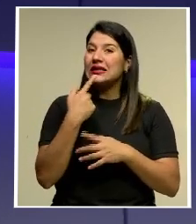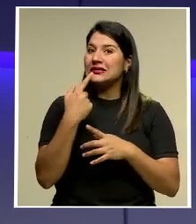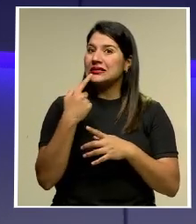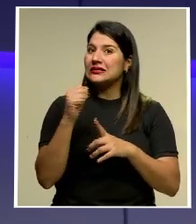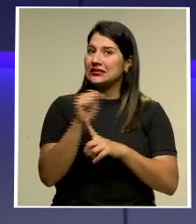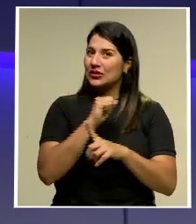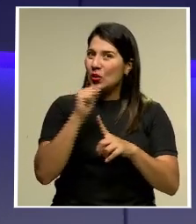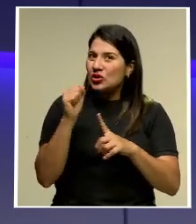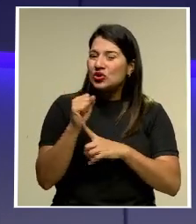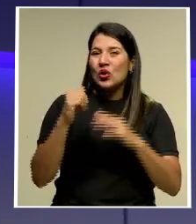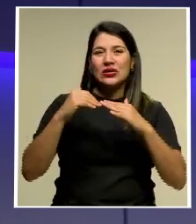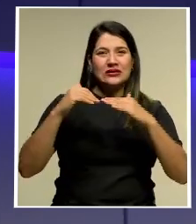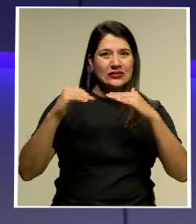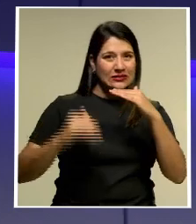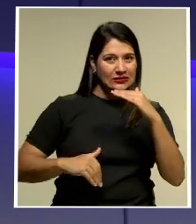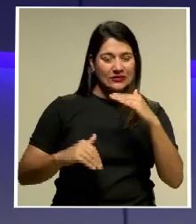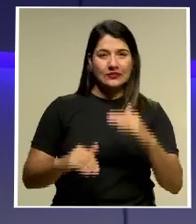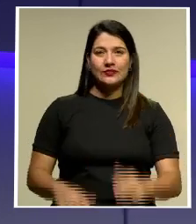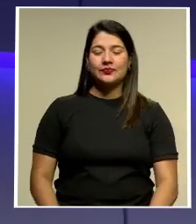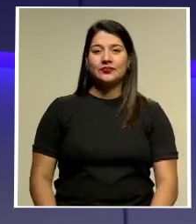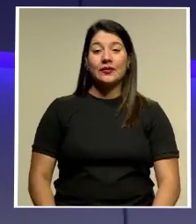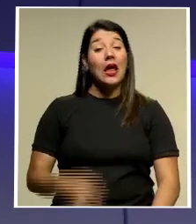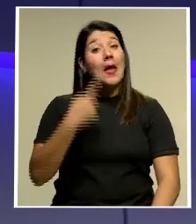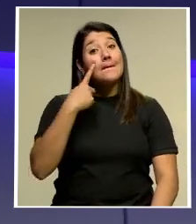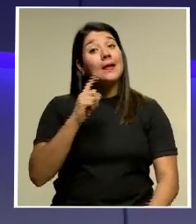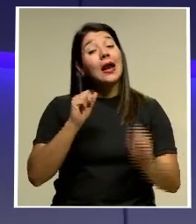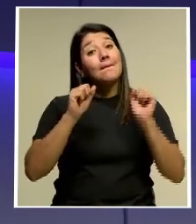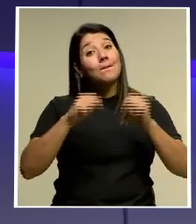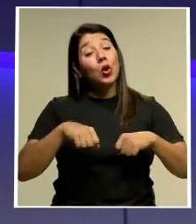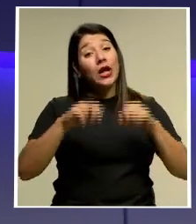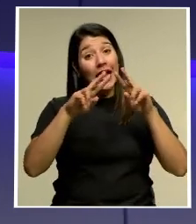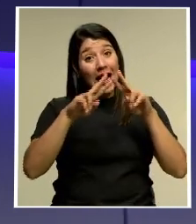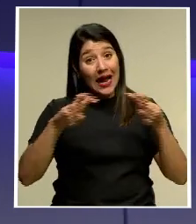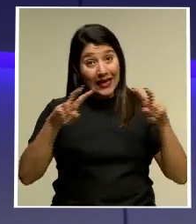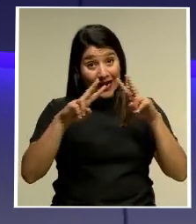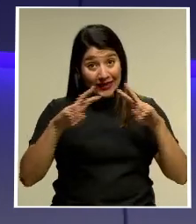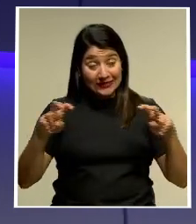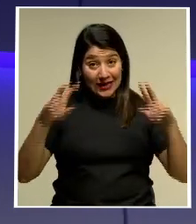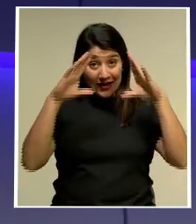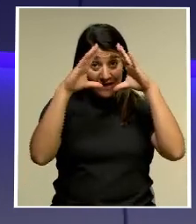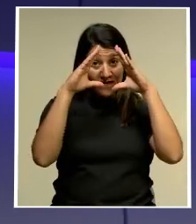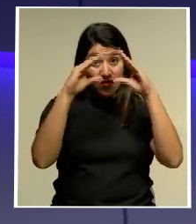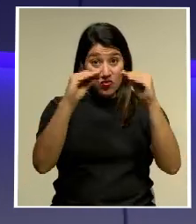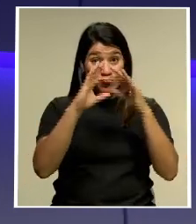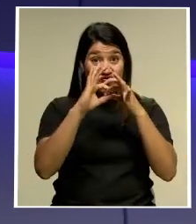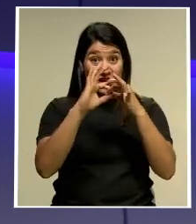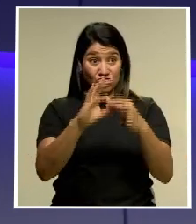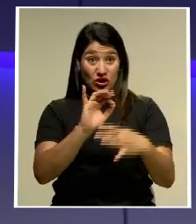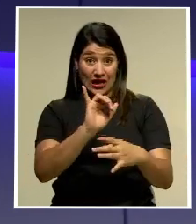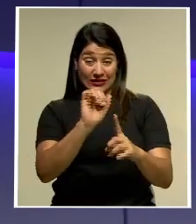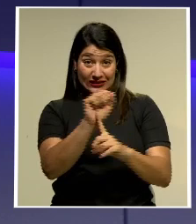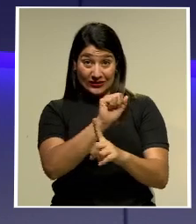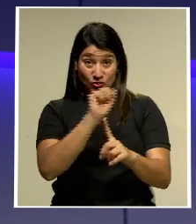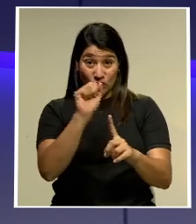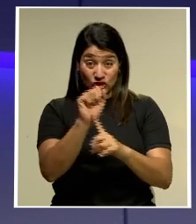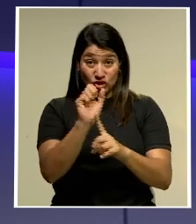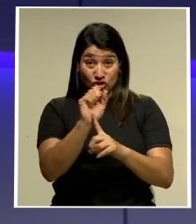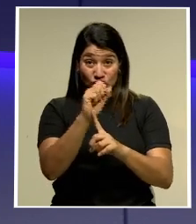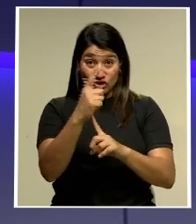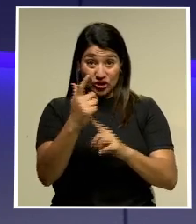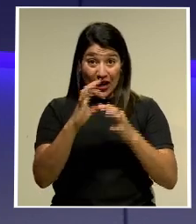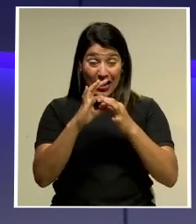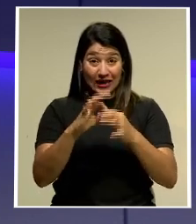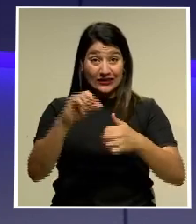y desigualdades. Para analizar los datos de esta impresionante fotografía social de la